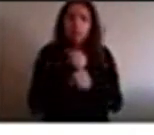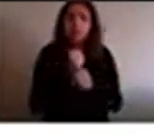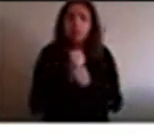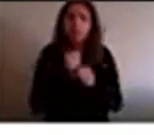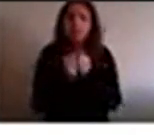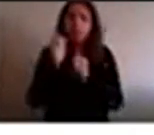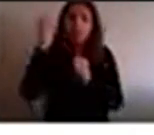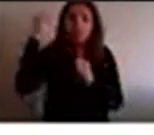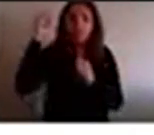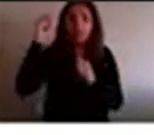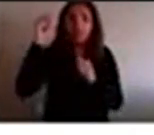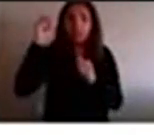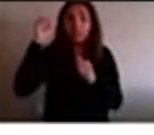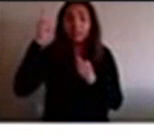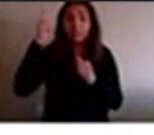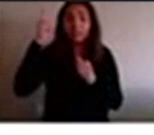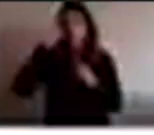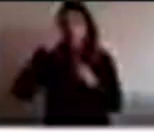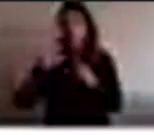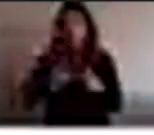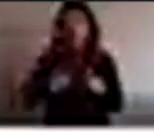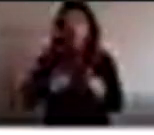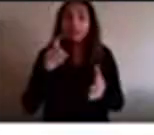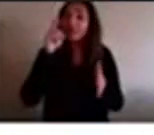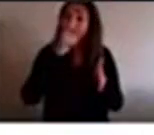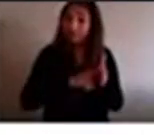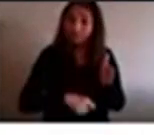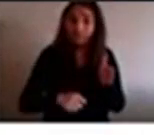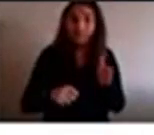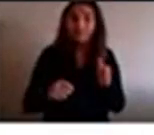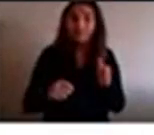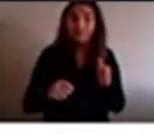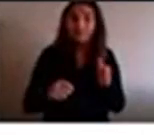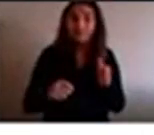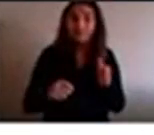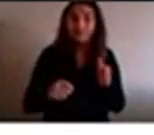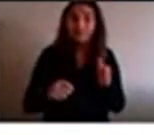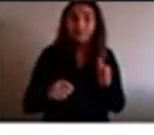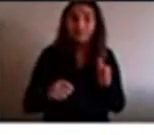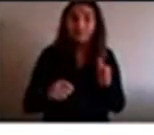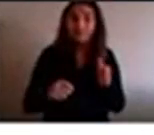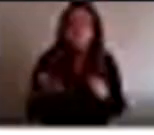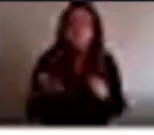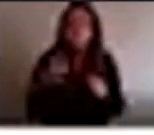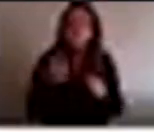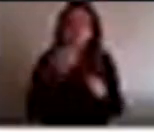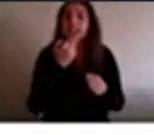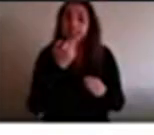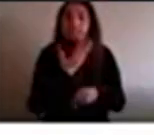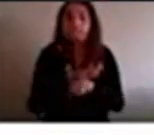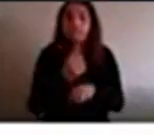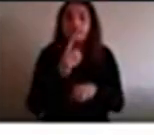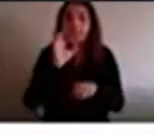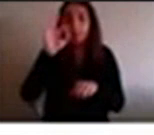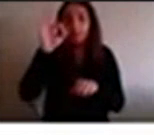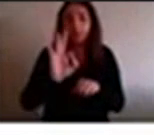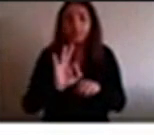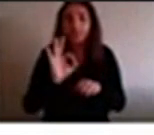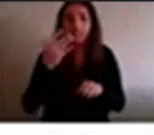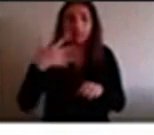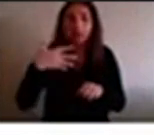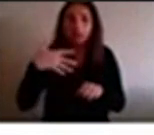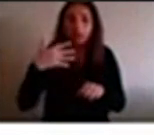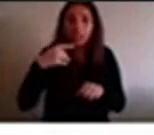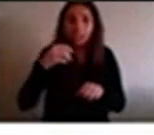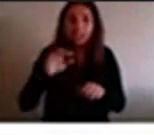escoltas, se va a establecer un porcentaje también de vinculación de personas con discapacidad, mujeres y mayores de